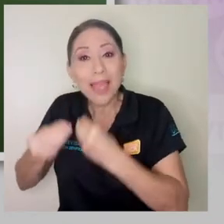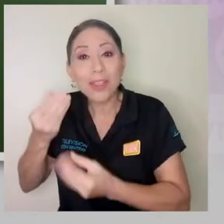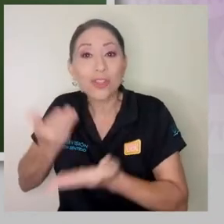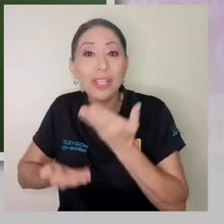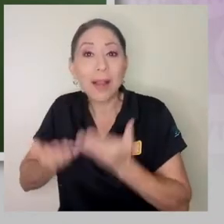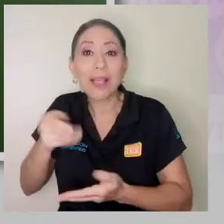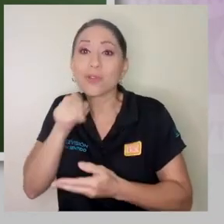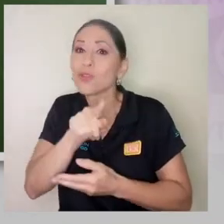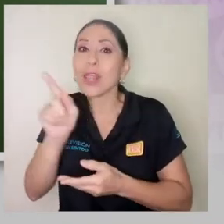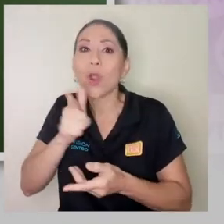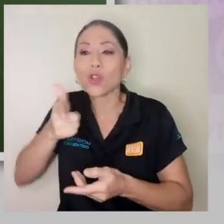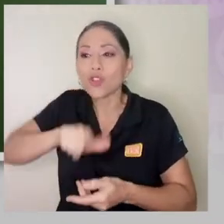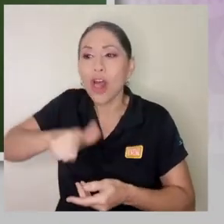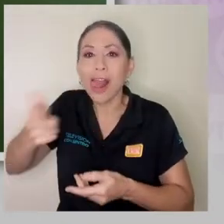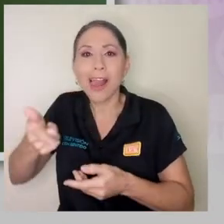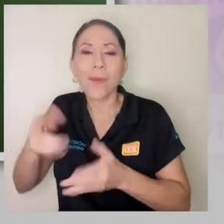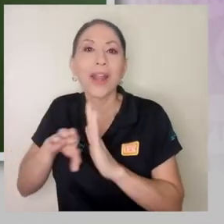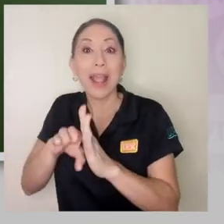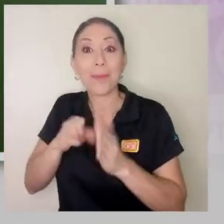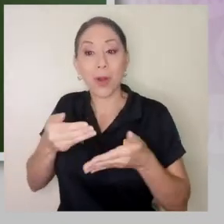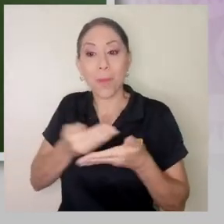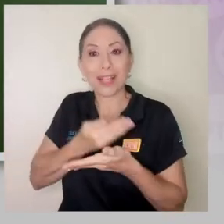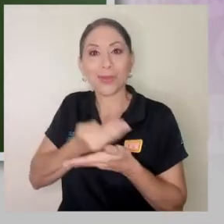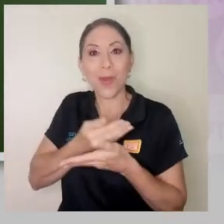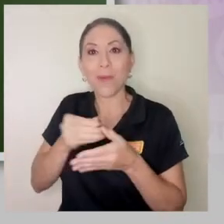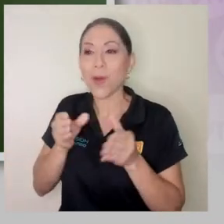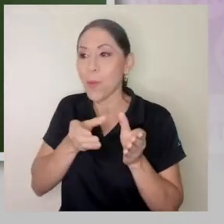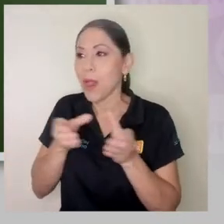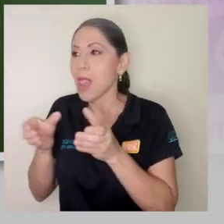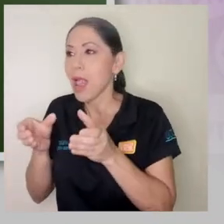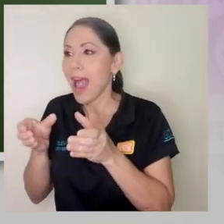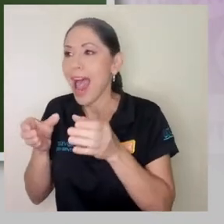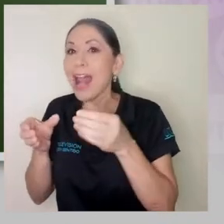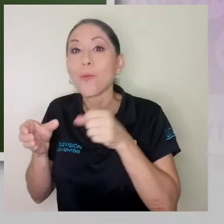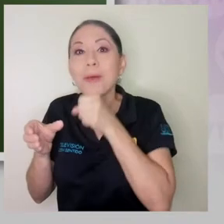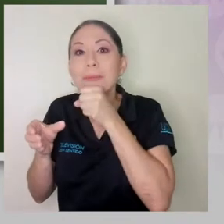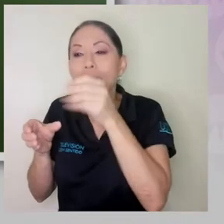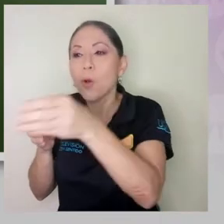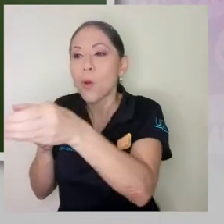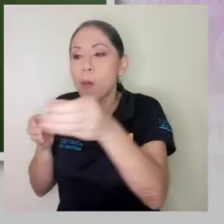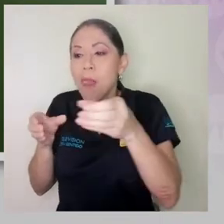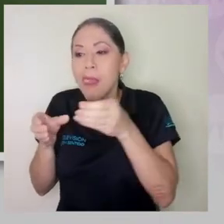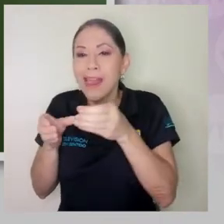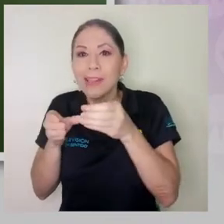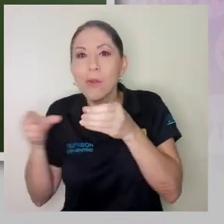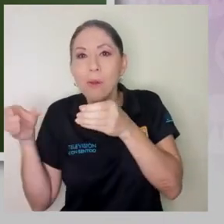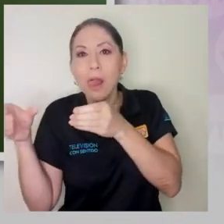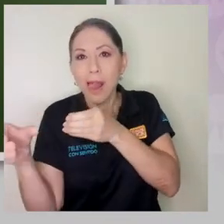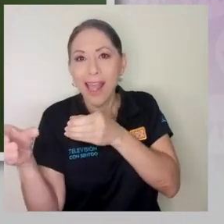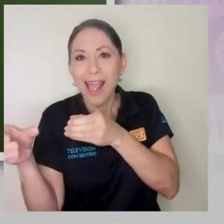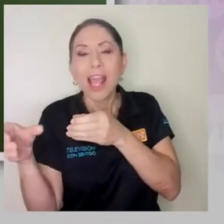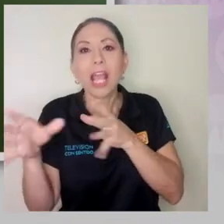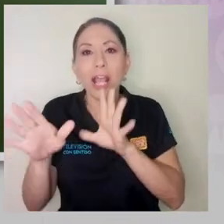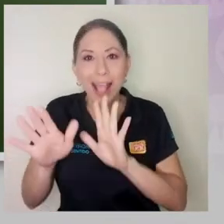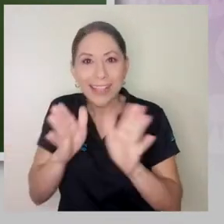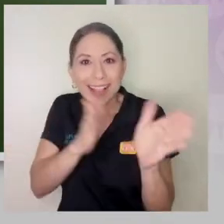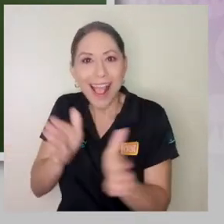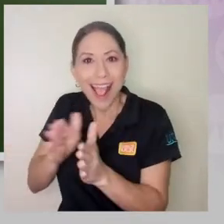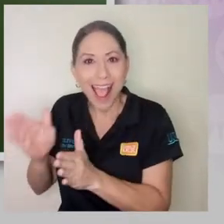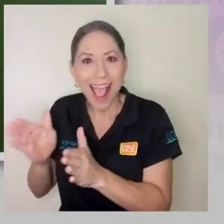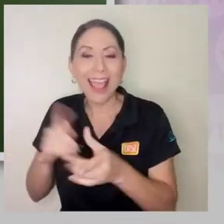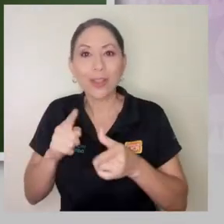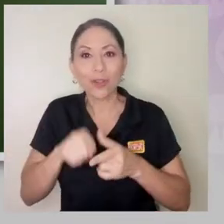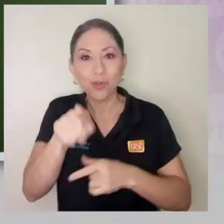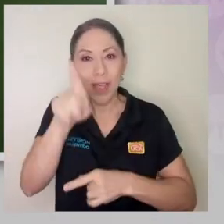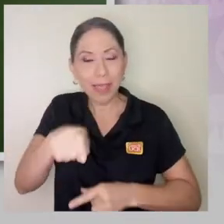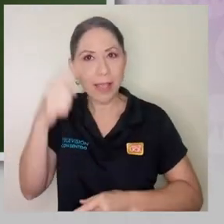forma correcta. Eso entonces se lo tiene que empezar a preguntar y tomar acciones con respecto a eso. O si,